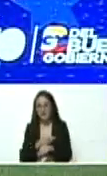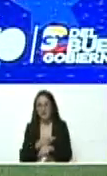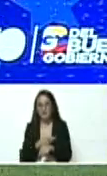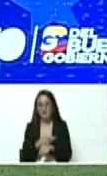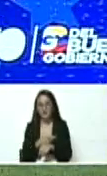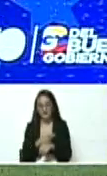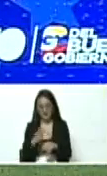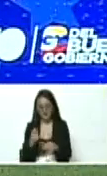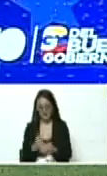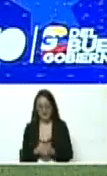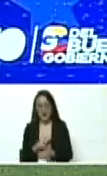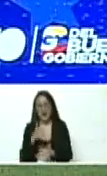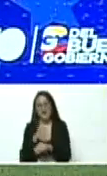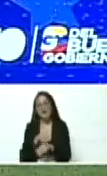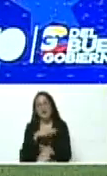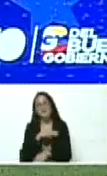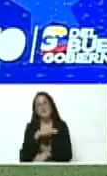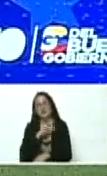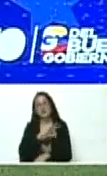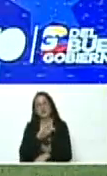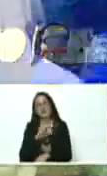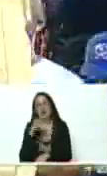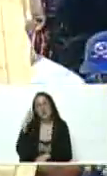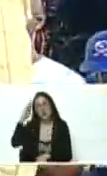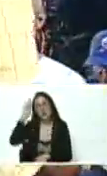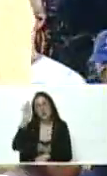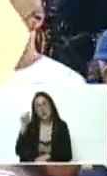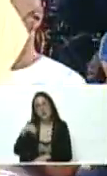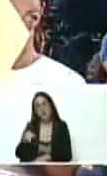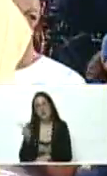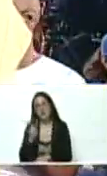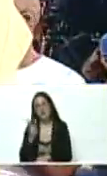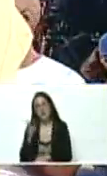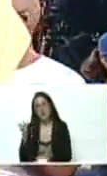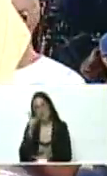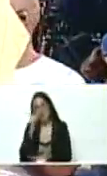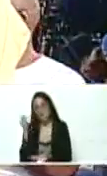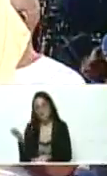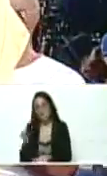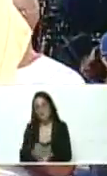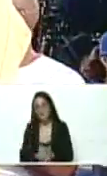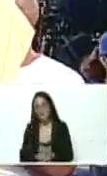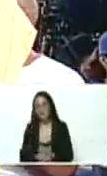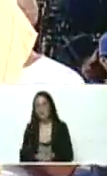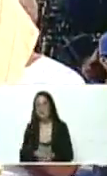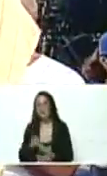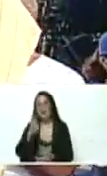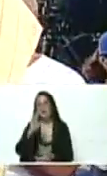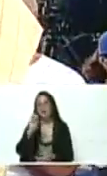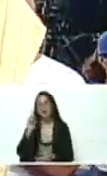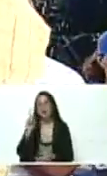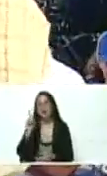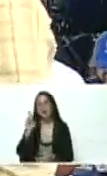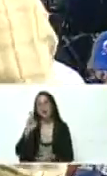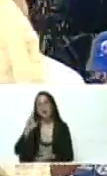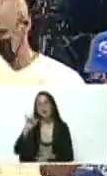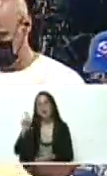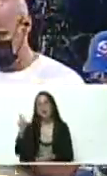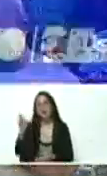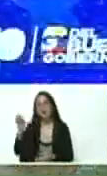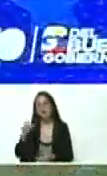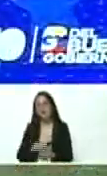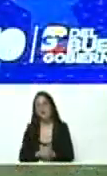Rodríguez Sanabria, jefe de las misiones sociales cubanas en Venezuela, Rodrigo Rodríguez, a José